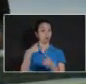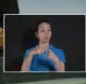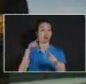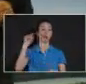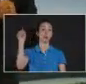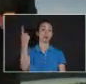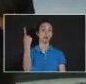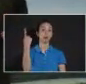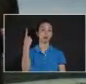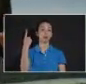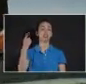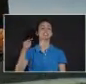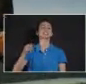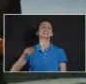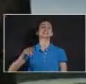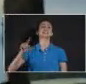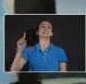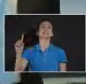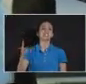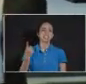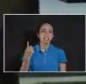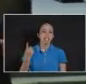es: ¿quién hizo volver?